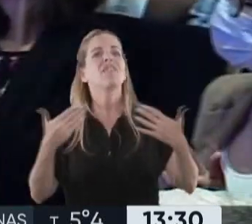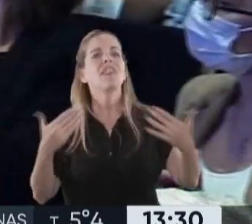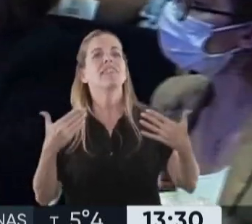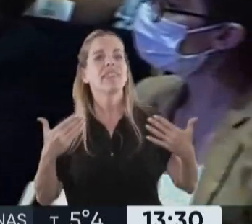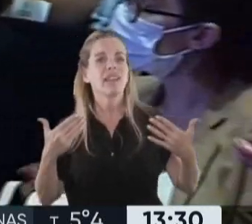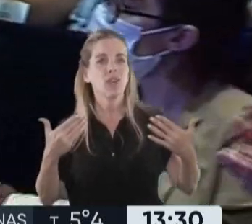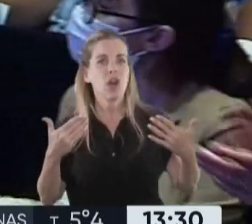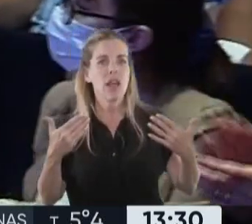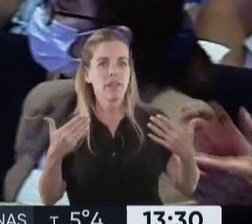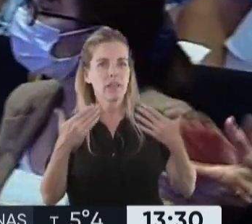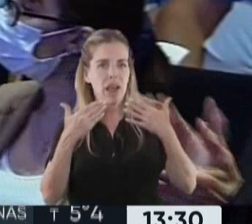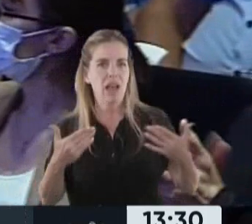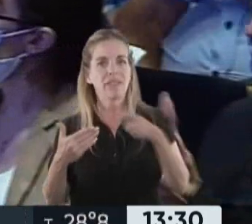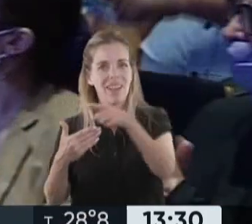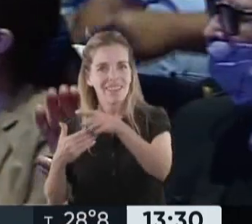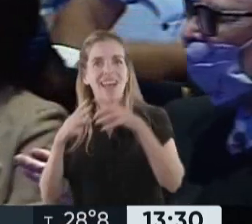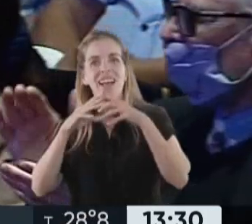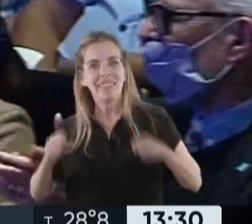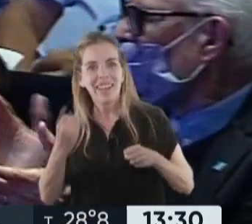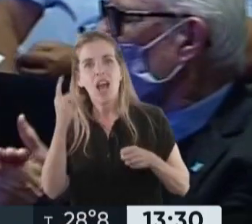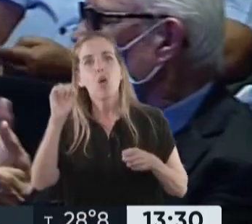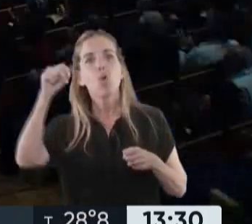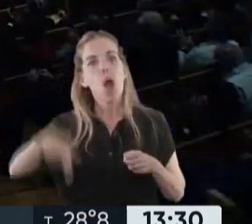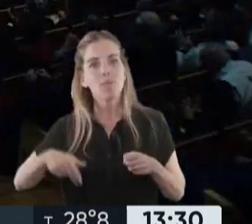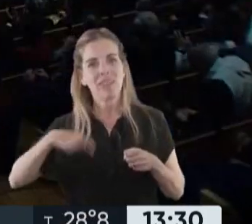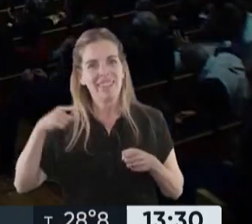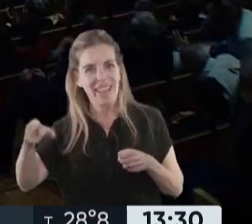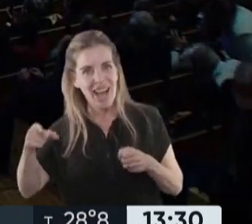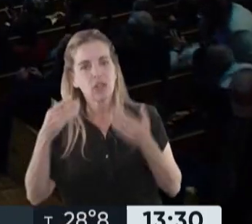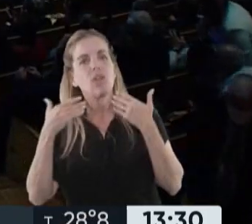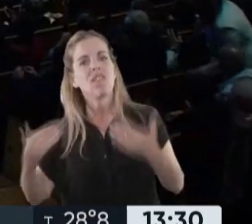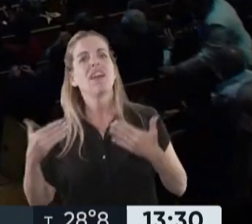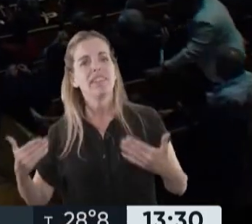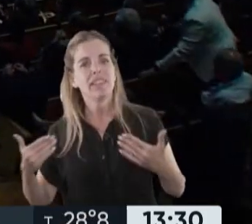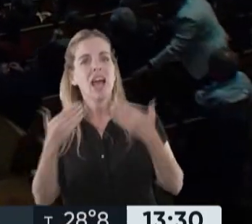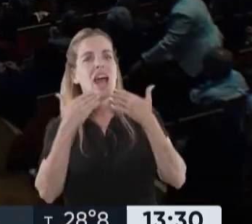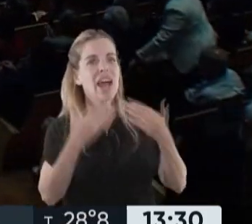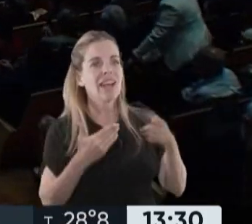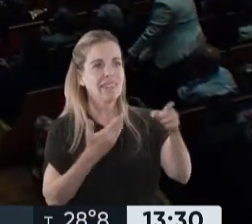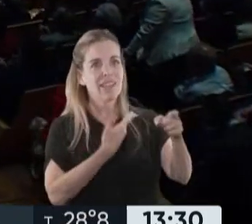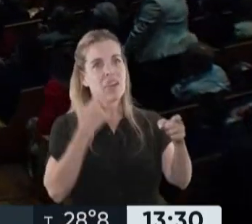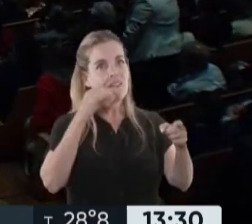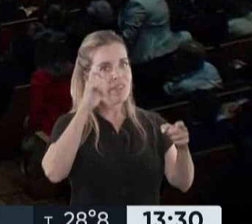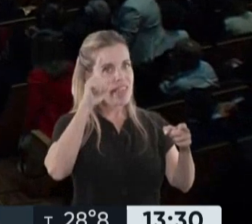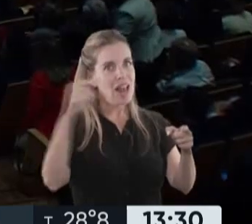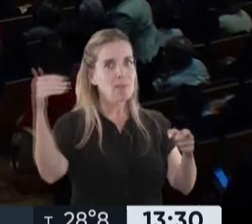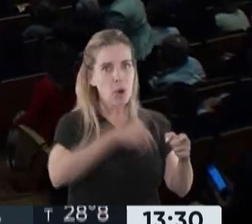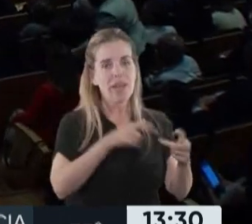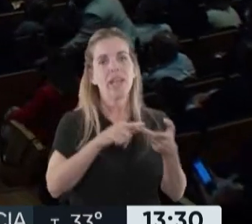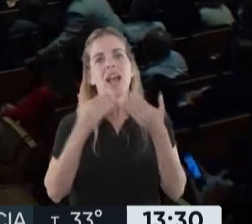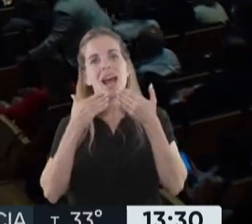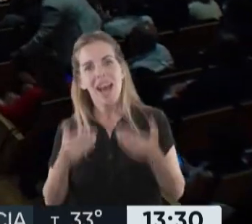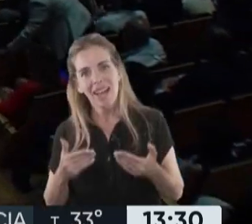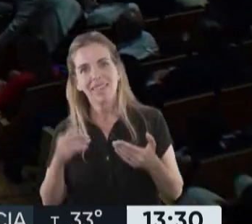Felicitaciones, nuevo secretario de la UOM. Felicitaciones. Gracias, Miguel, por estar acá.